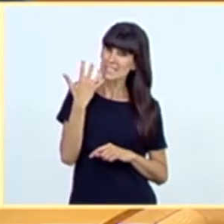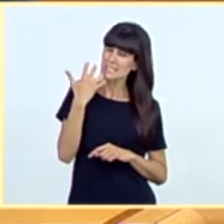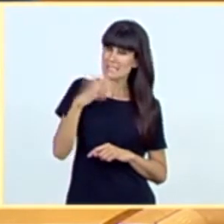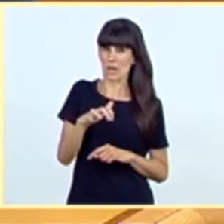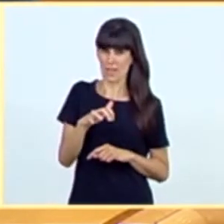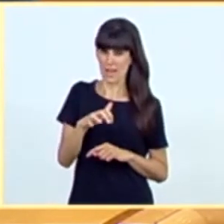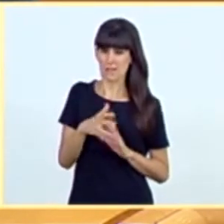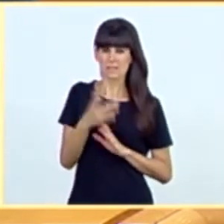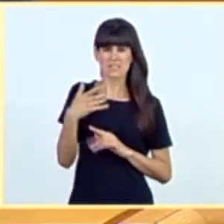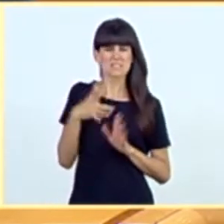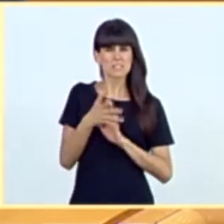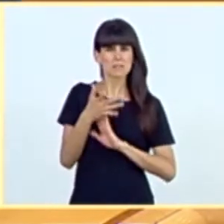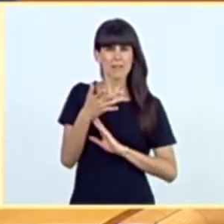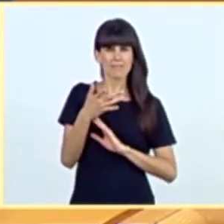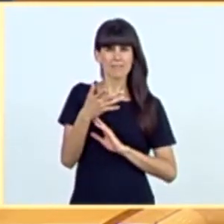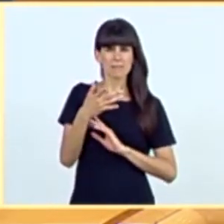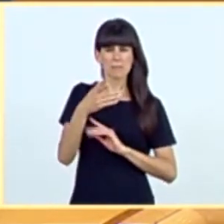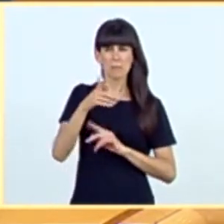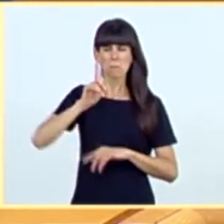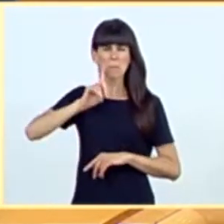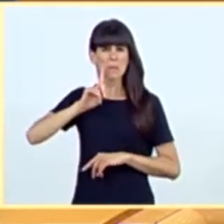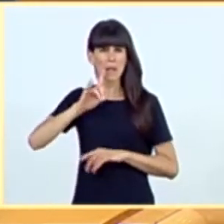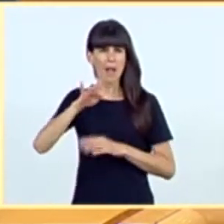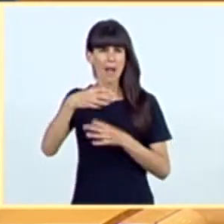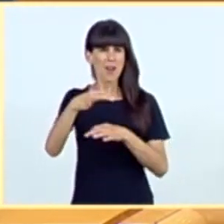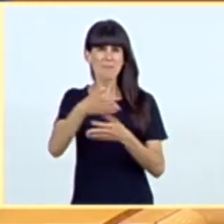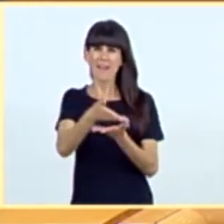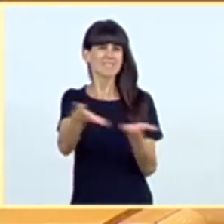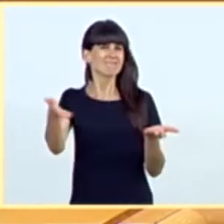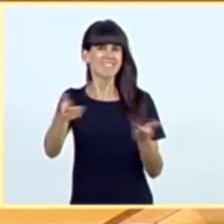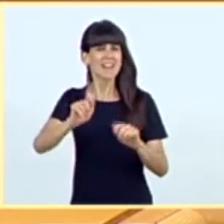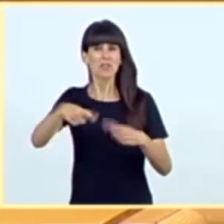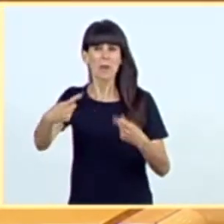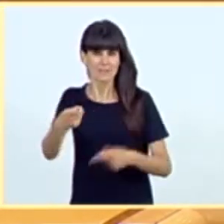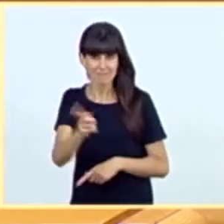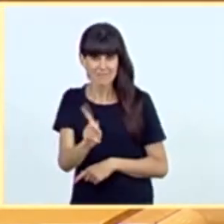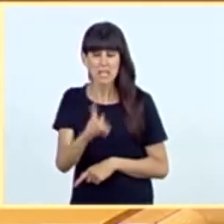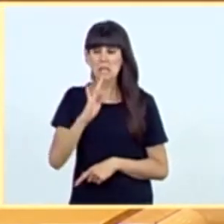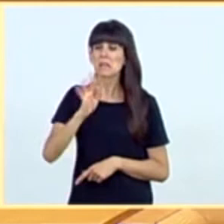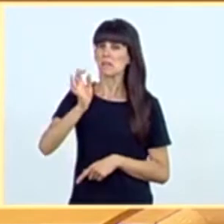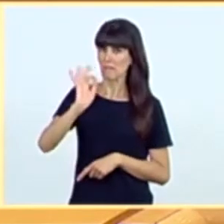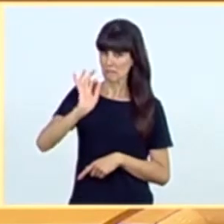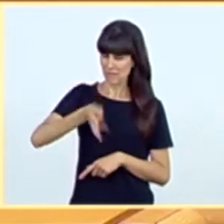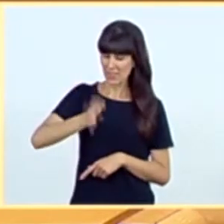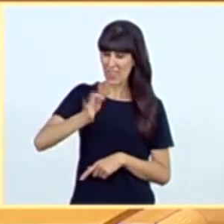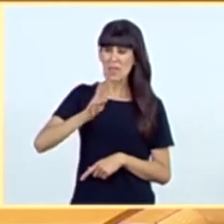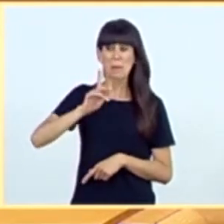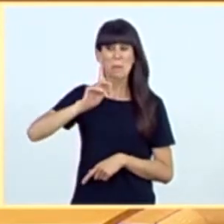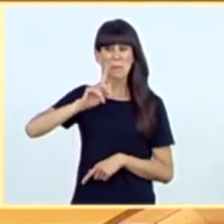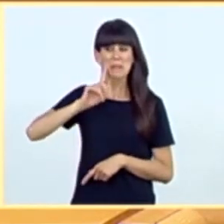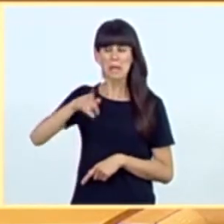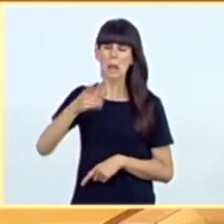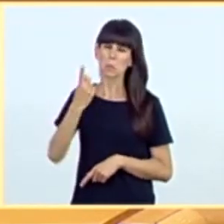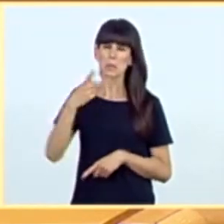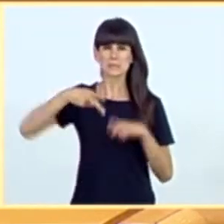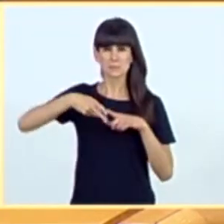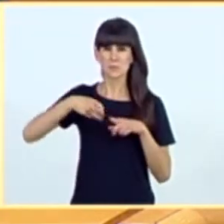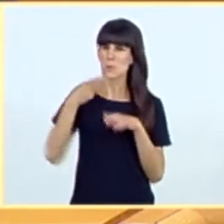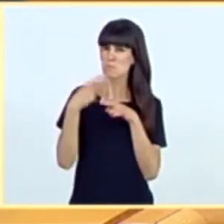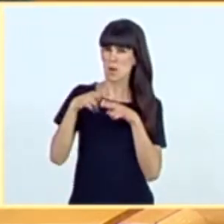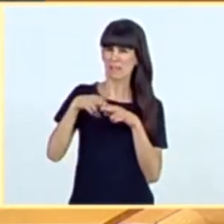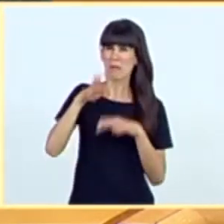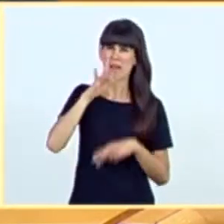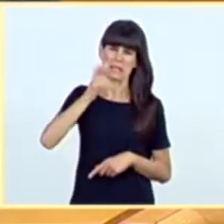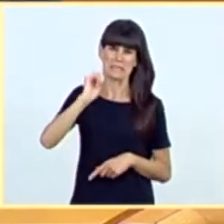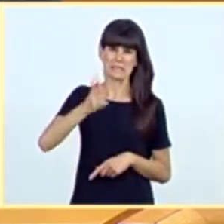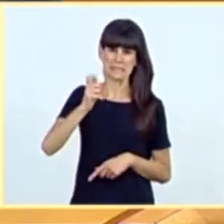podemos normalizar la mentira, señorías. Es verdad que la mentira es el instrumento político más frecuente de